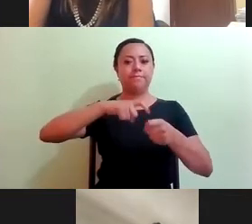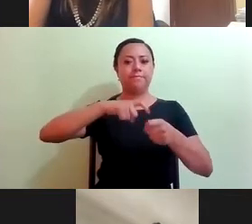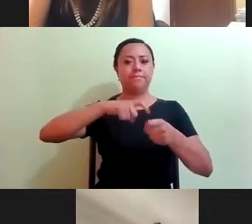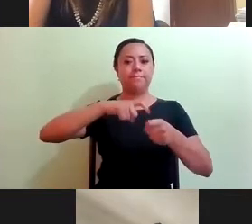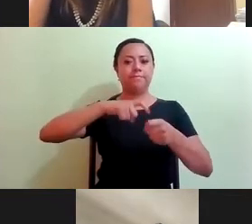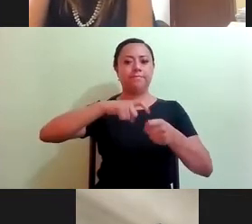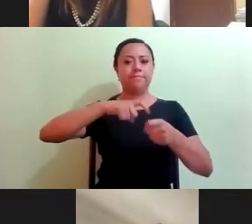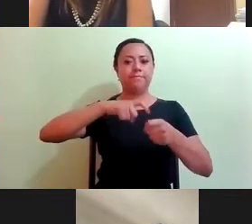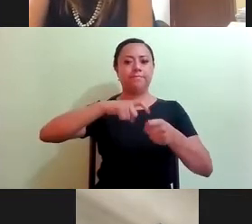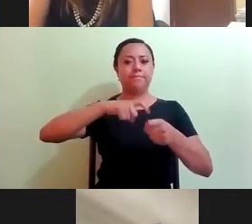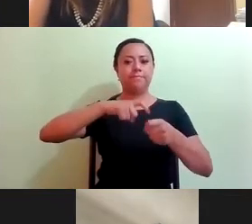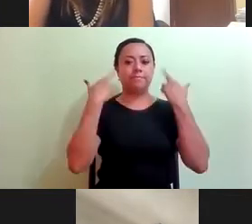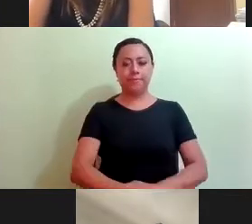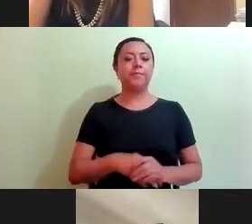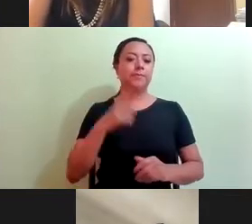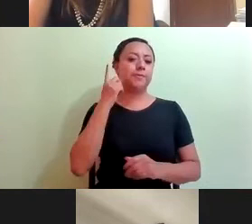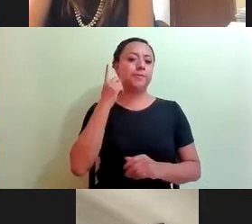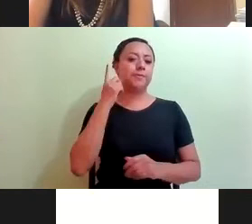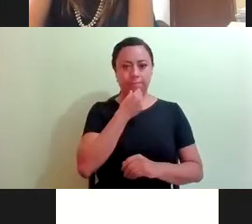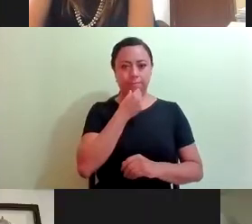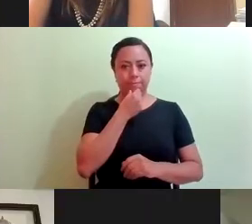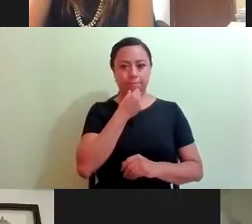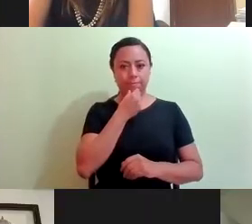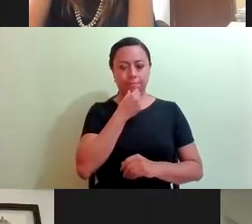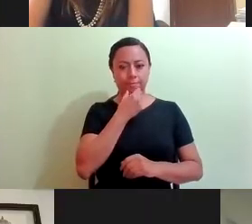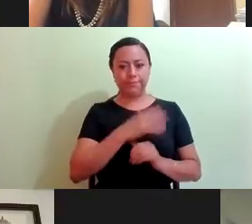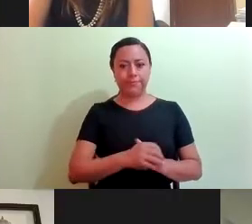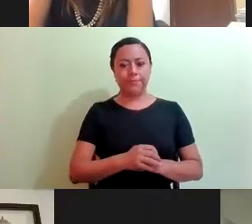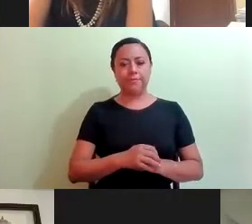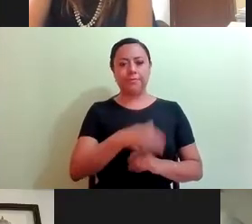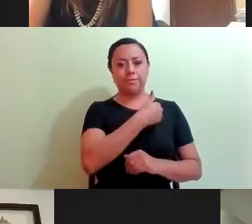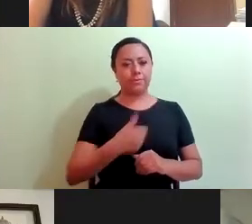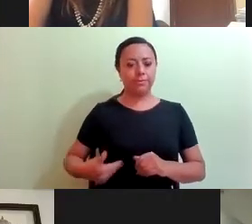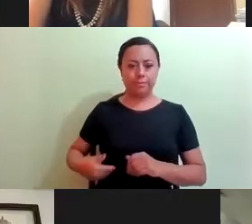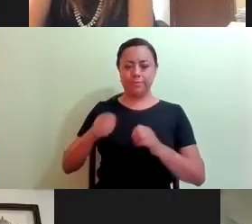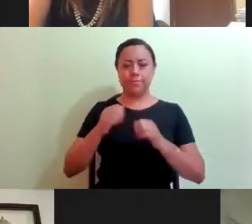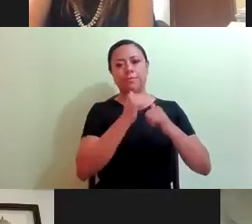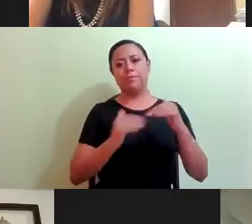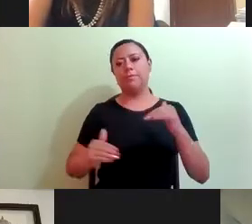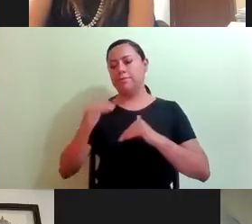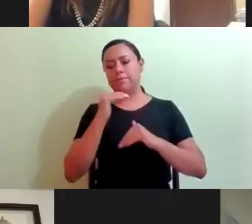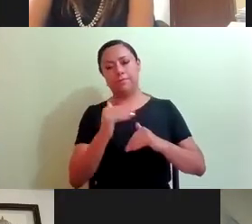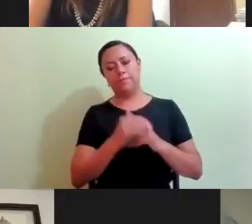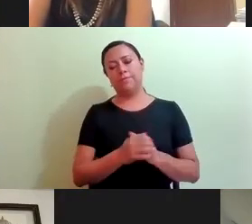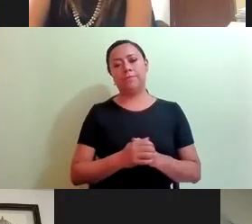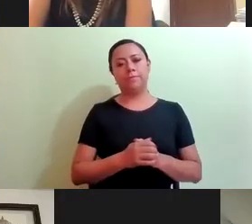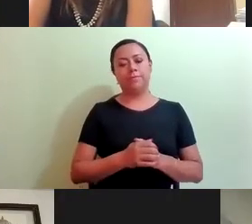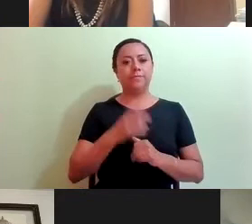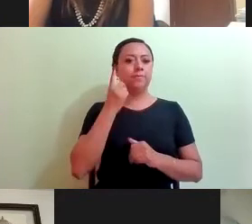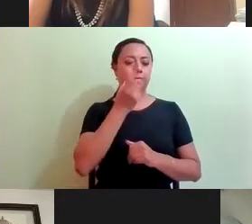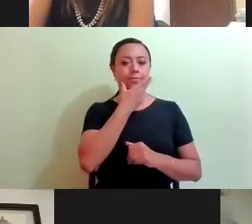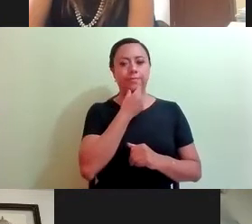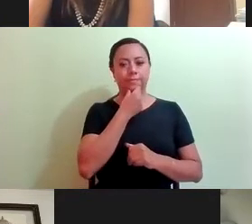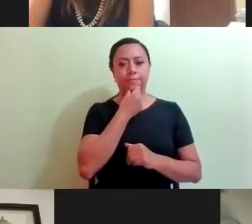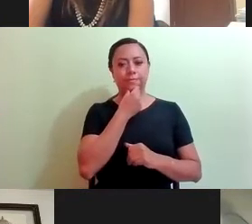Luis Rodríguez Díaz de León, presidente también de la Comisión de la Auditoría Superior de la Ciudad de México en su carácter de vocal de este